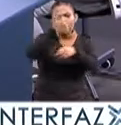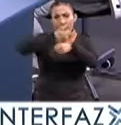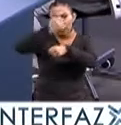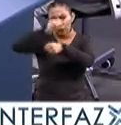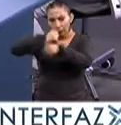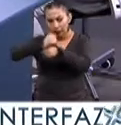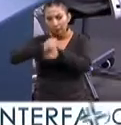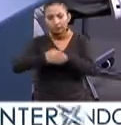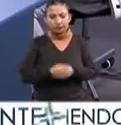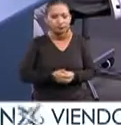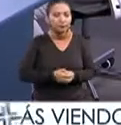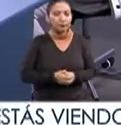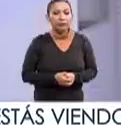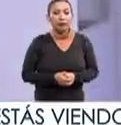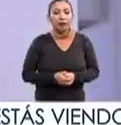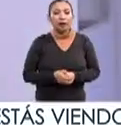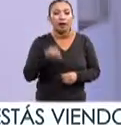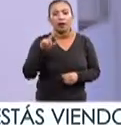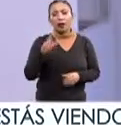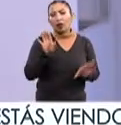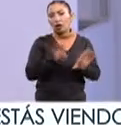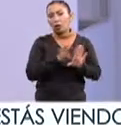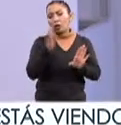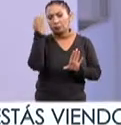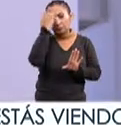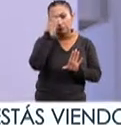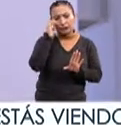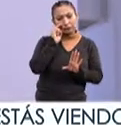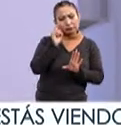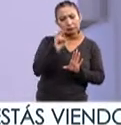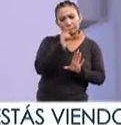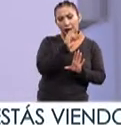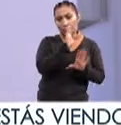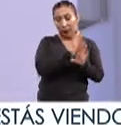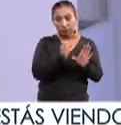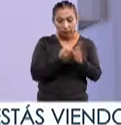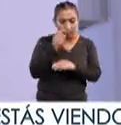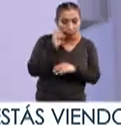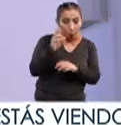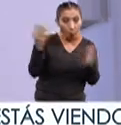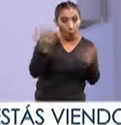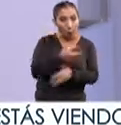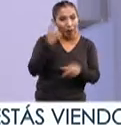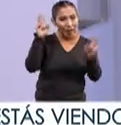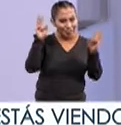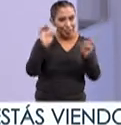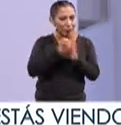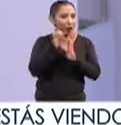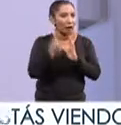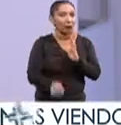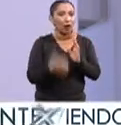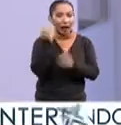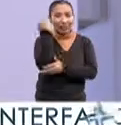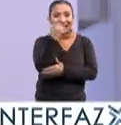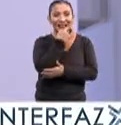primaria y secundaria, y las experiencias más innovadoras tienen que ver, por ejemplo, con el Jardín de Niños que ganó